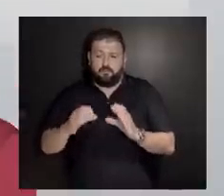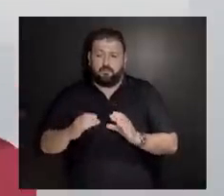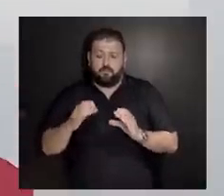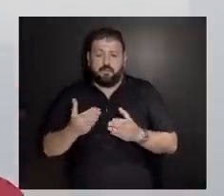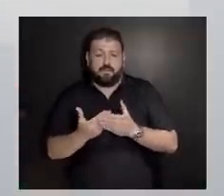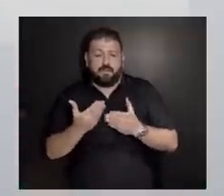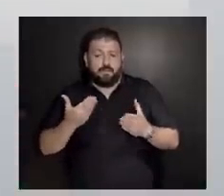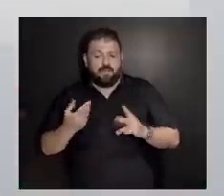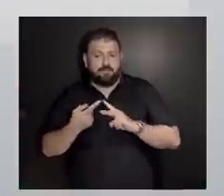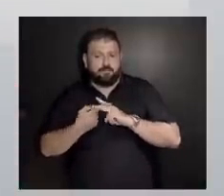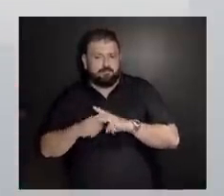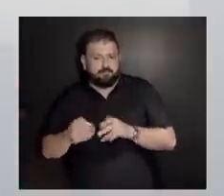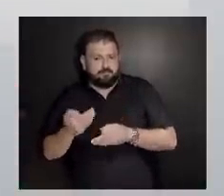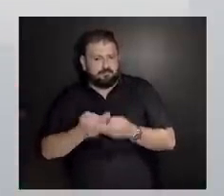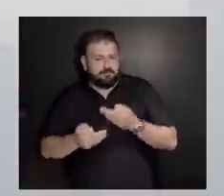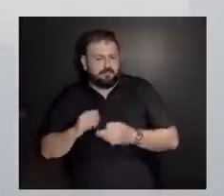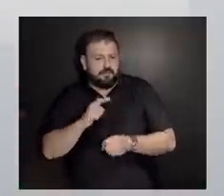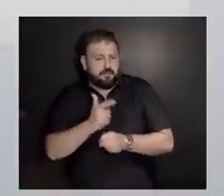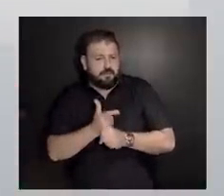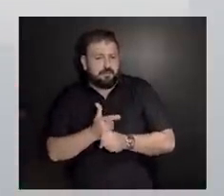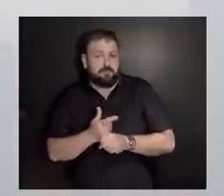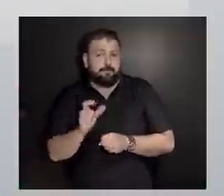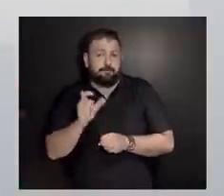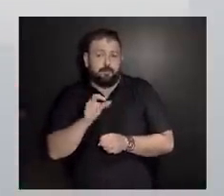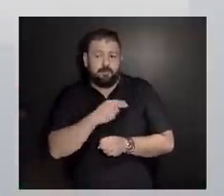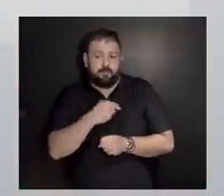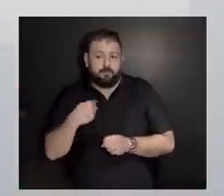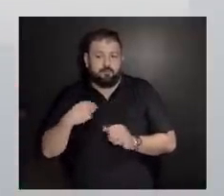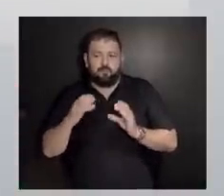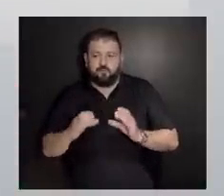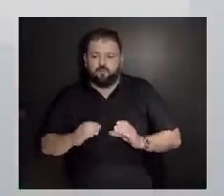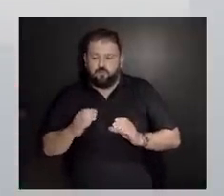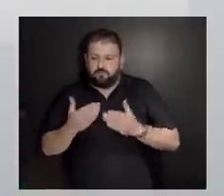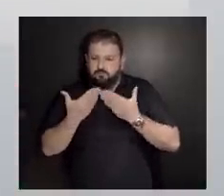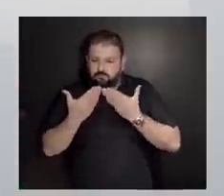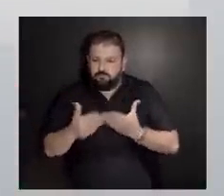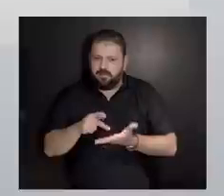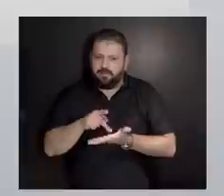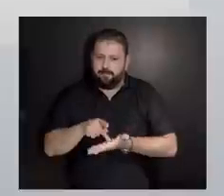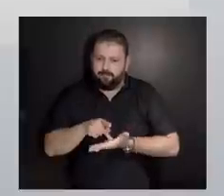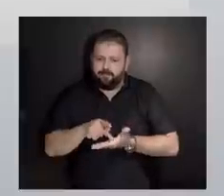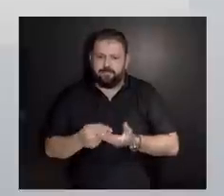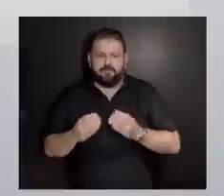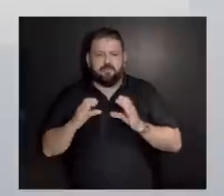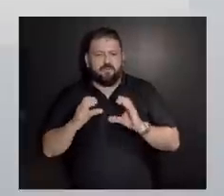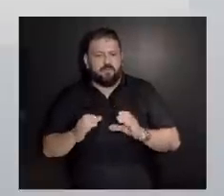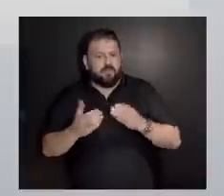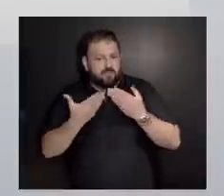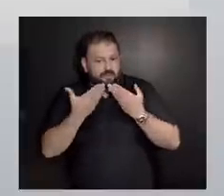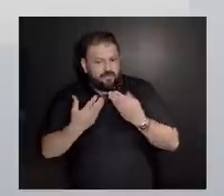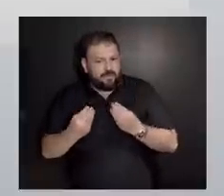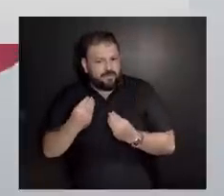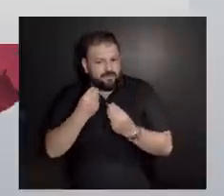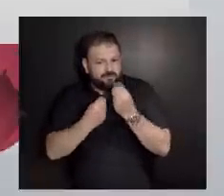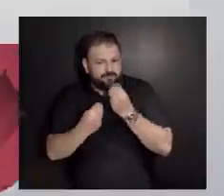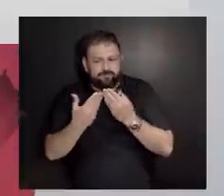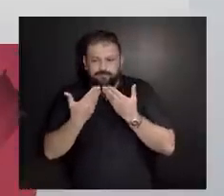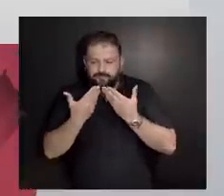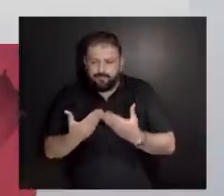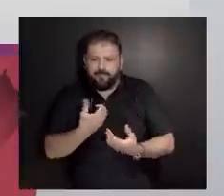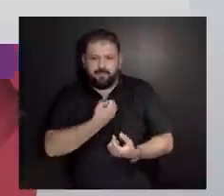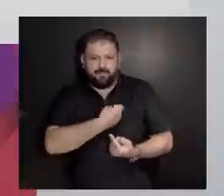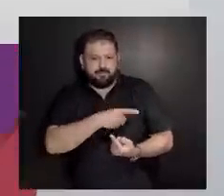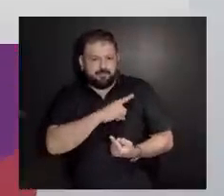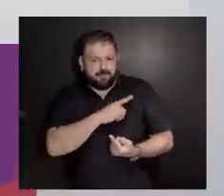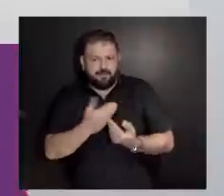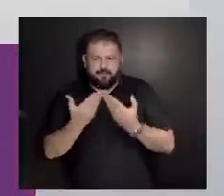antes de que seamos diagnosticados, es decir, si cuidamos nuestro peso, llevamos una alimentación pues mucho más saludable,